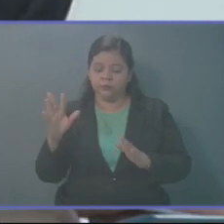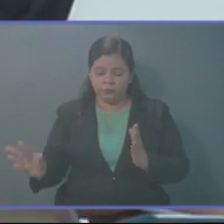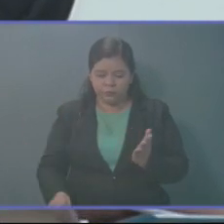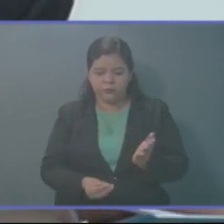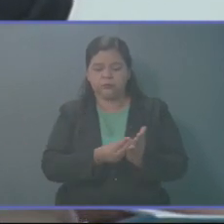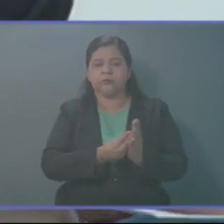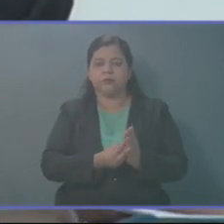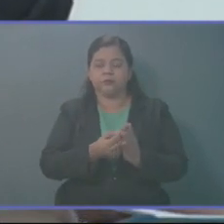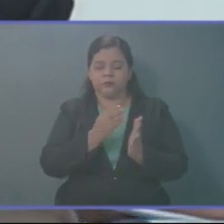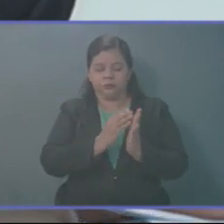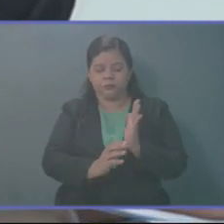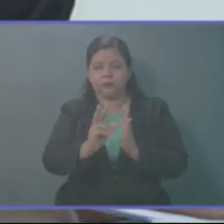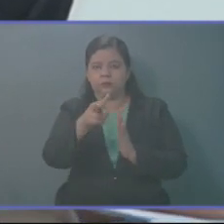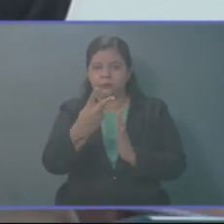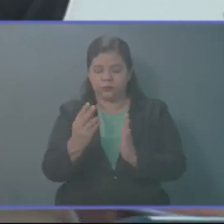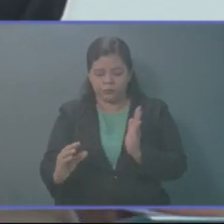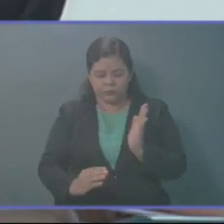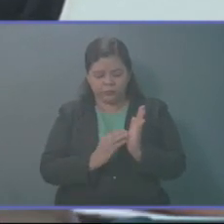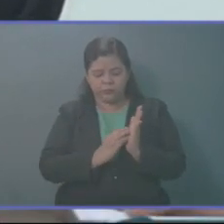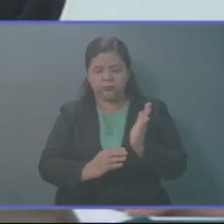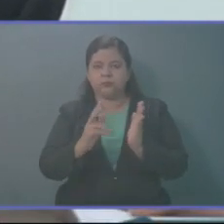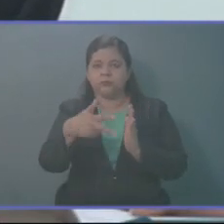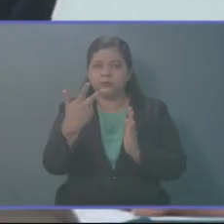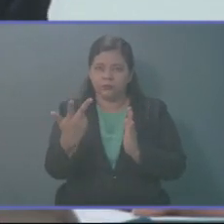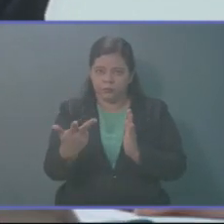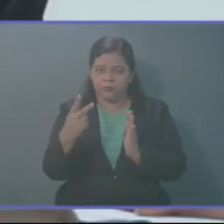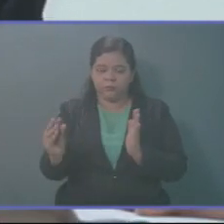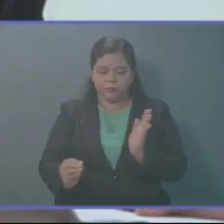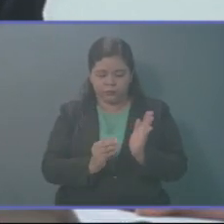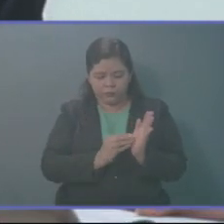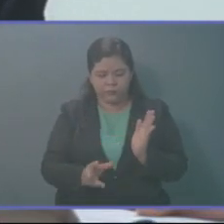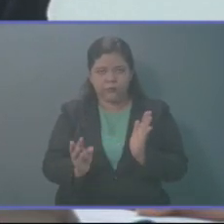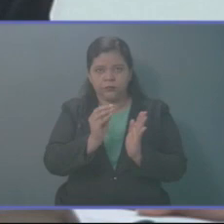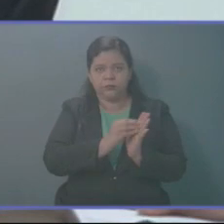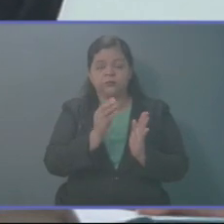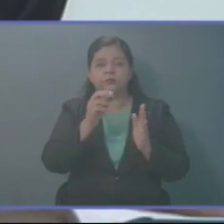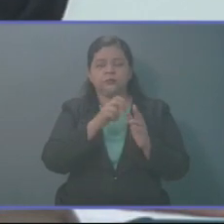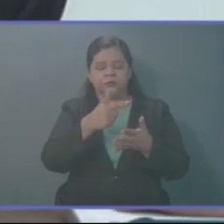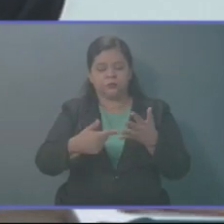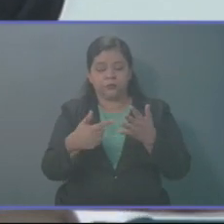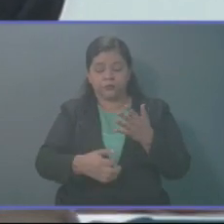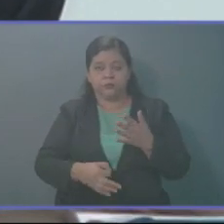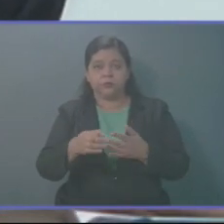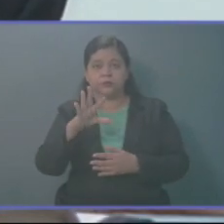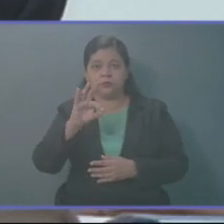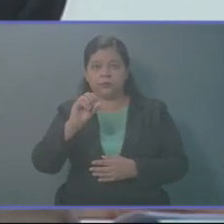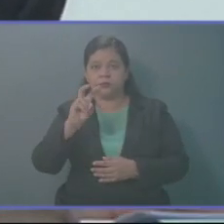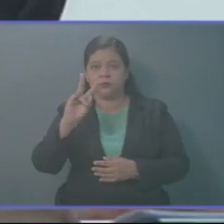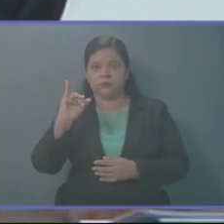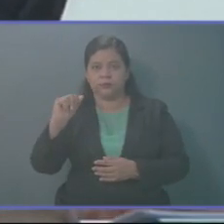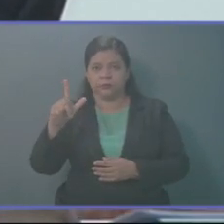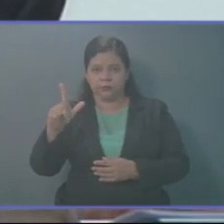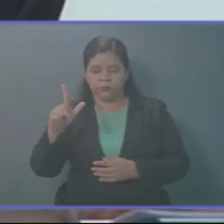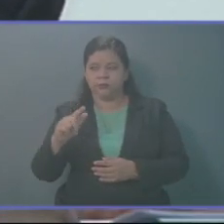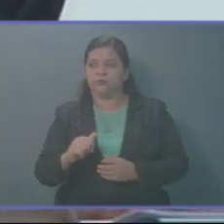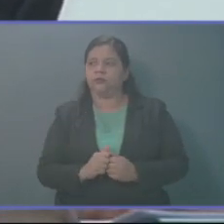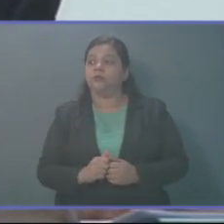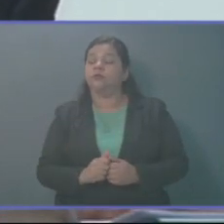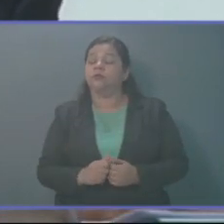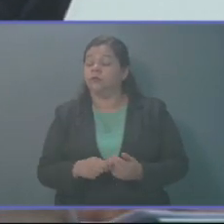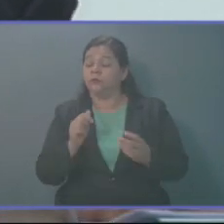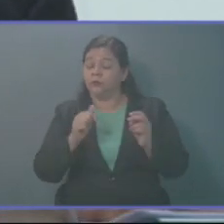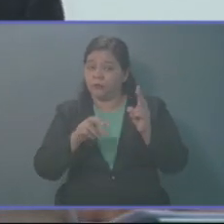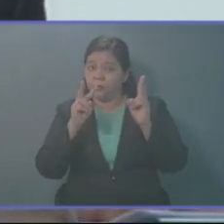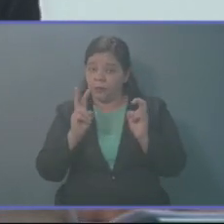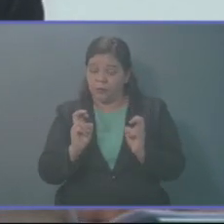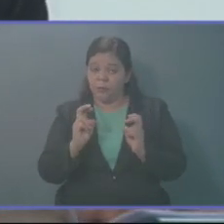los incisos segundo y tercero al artículo 33 de la Ley de Fondo de Conservación Vial. ¿Verdad? Este es